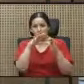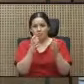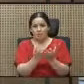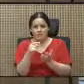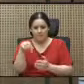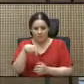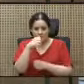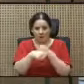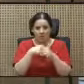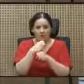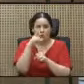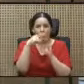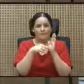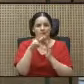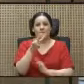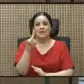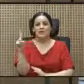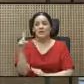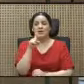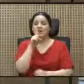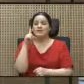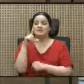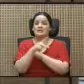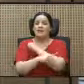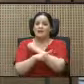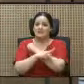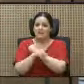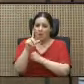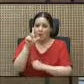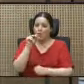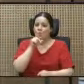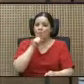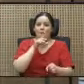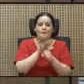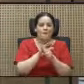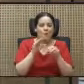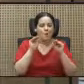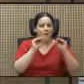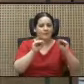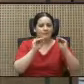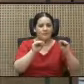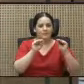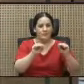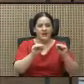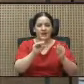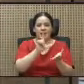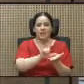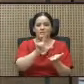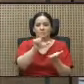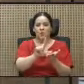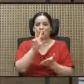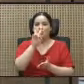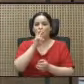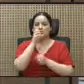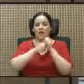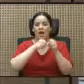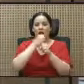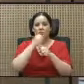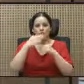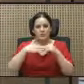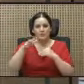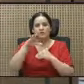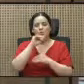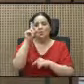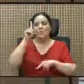no cumplió con impartir las lecciones en 2 años y resto, no puede evaluar los contenidos que no se